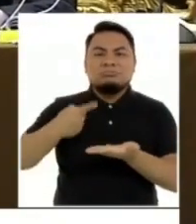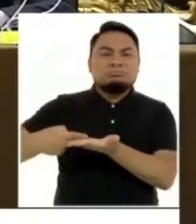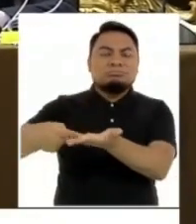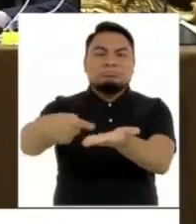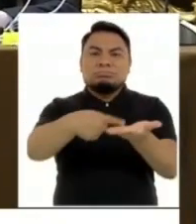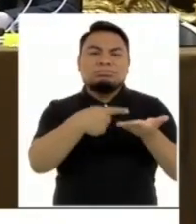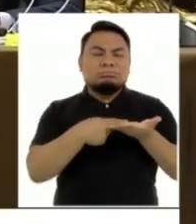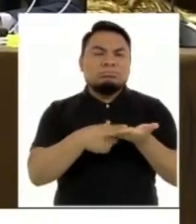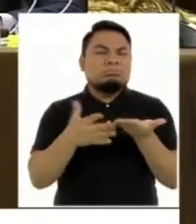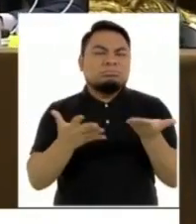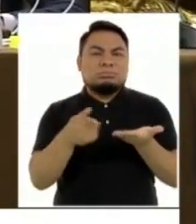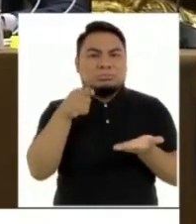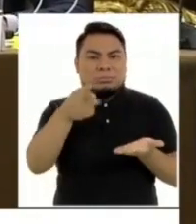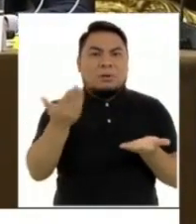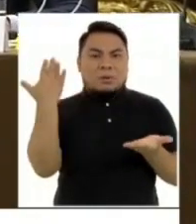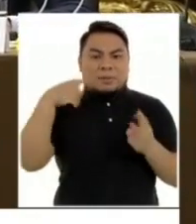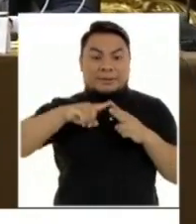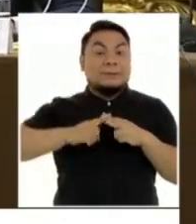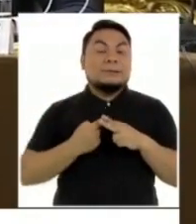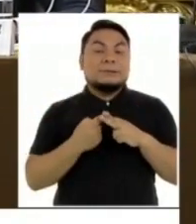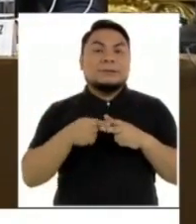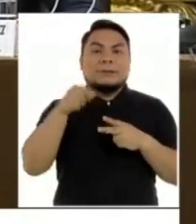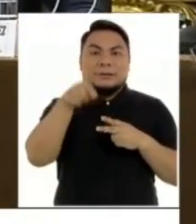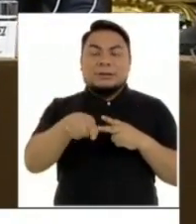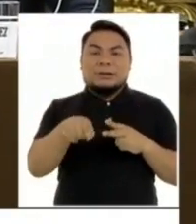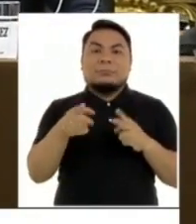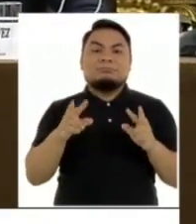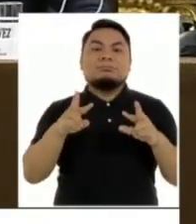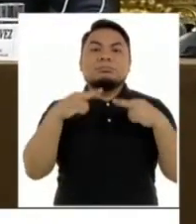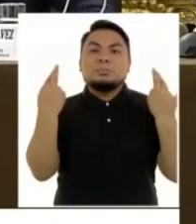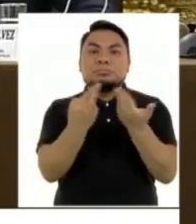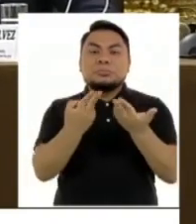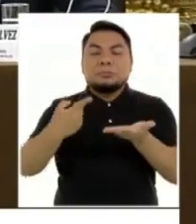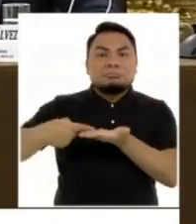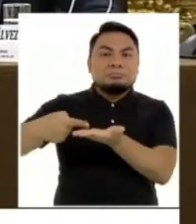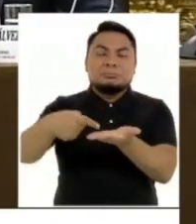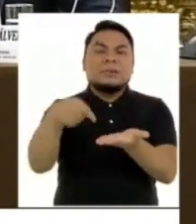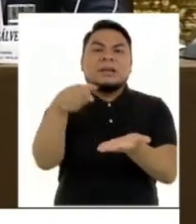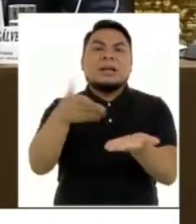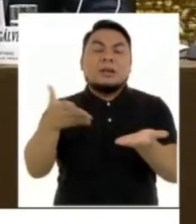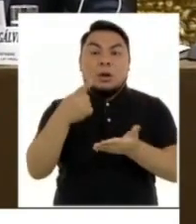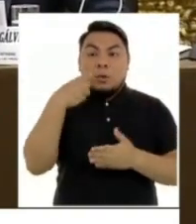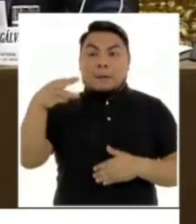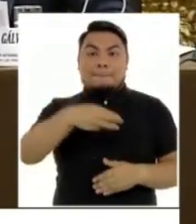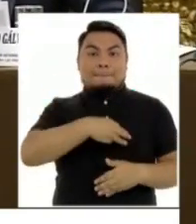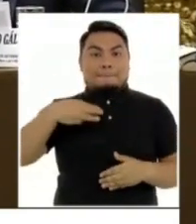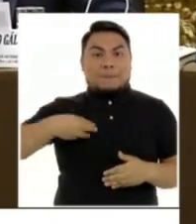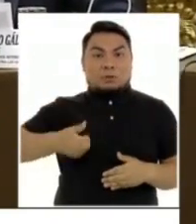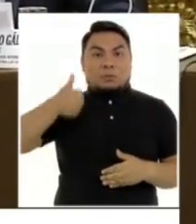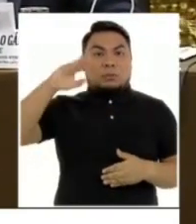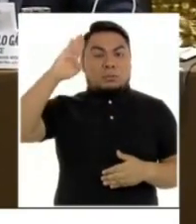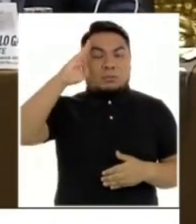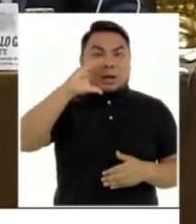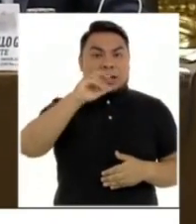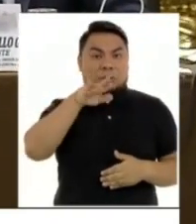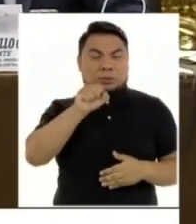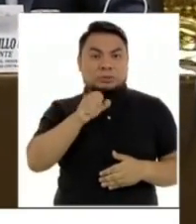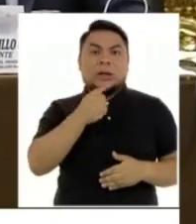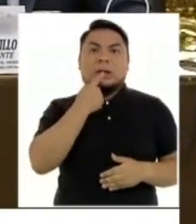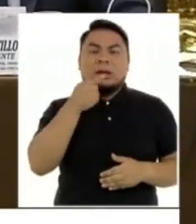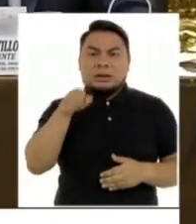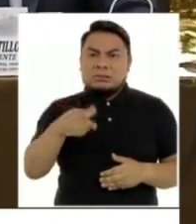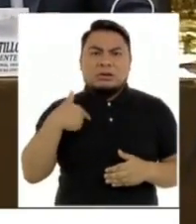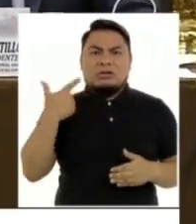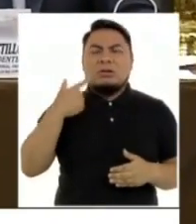sucedido desde el inicio de esta sesión, en donde el ministro del Interior, Carlos Morán, aclaró que no se